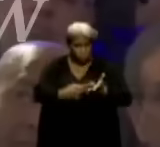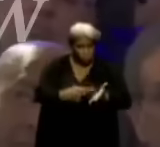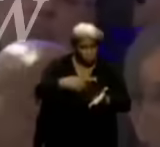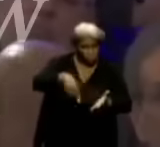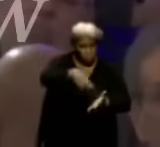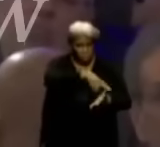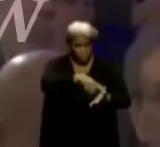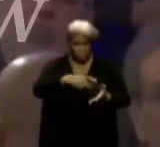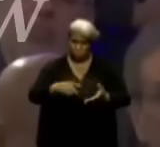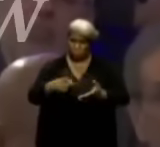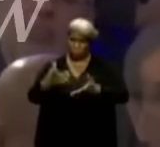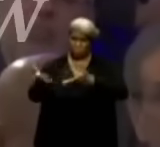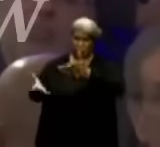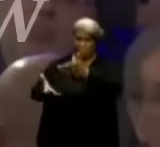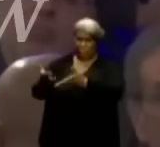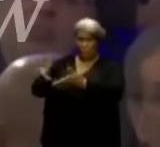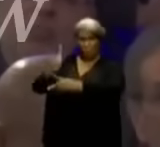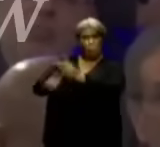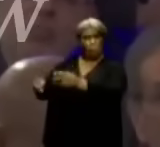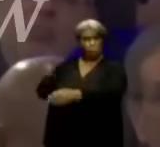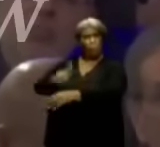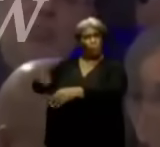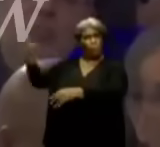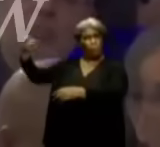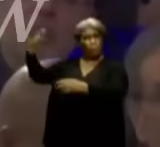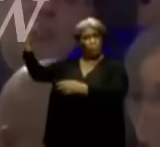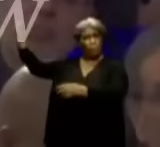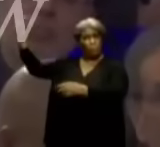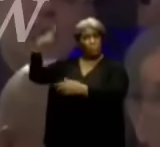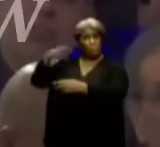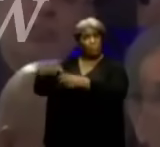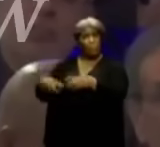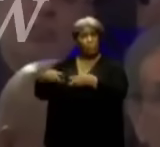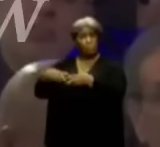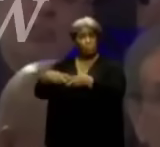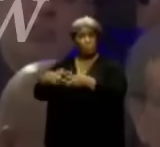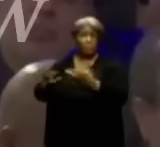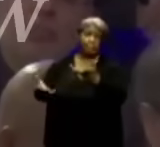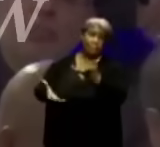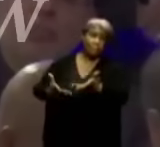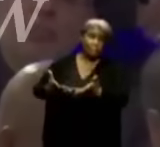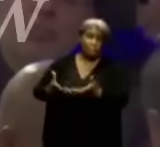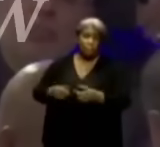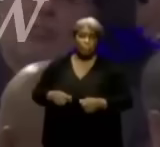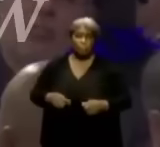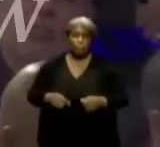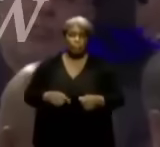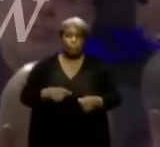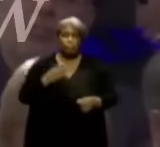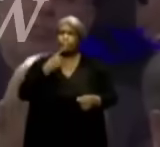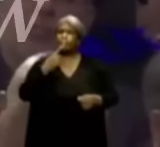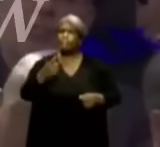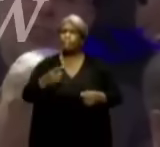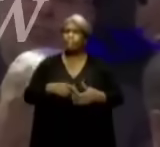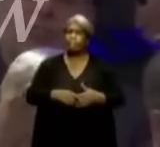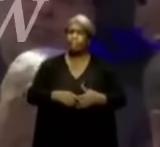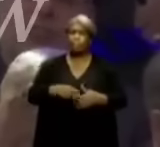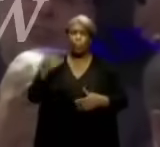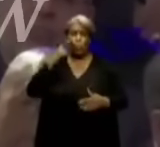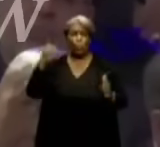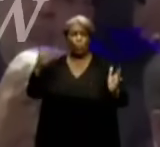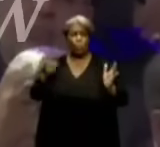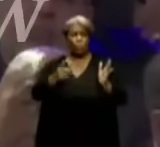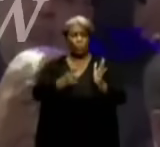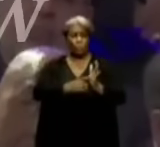diferentes asociaciones y a las diferentes entidades que participan de este tipo de reglamento, y me llamó mucho la atención